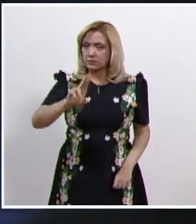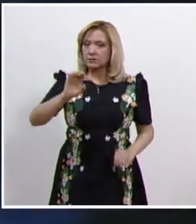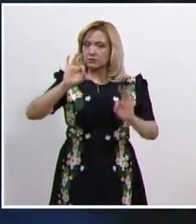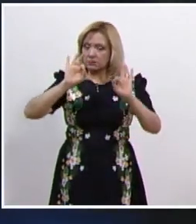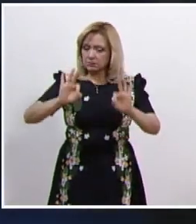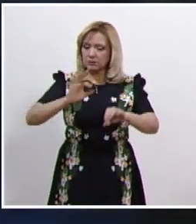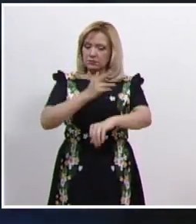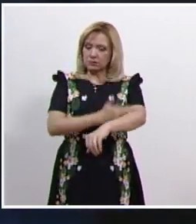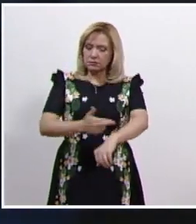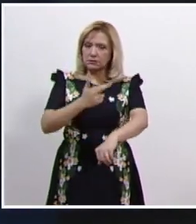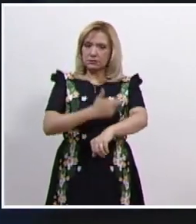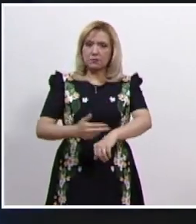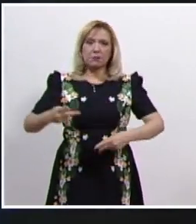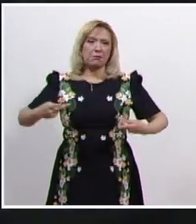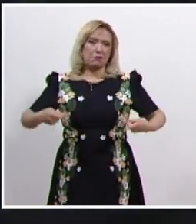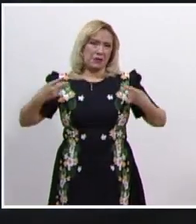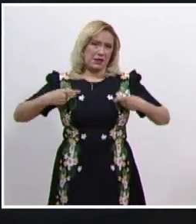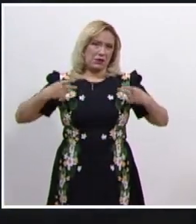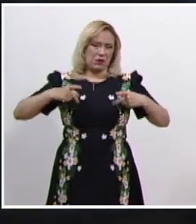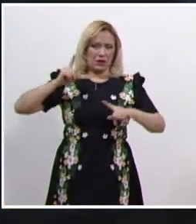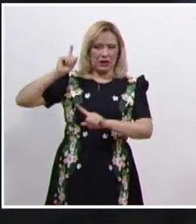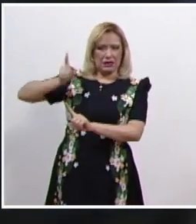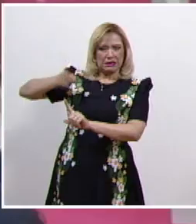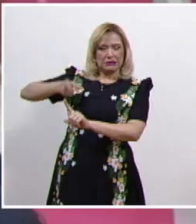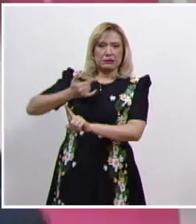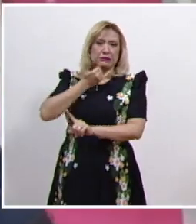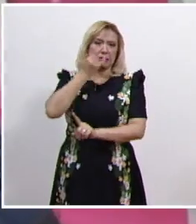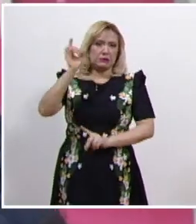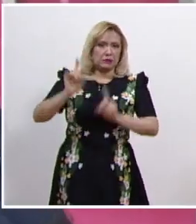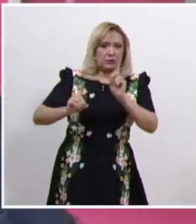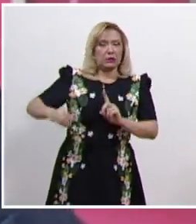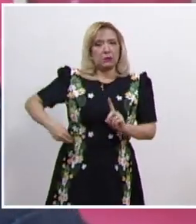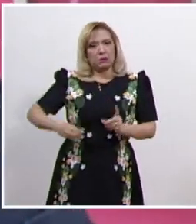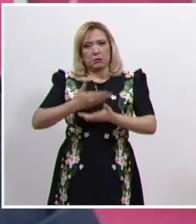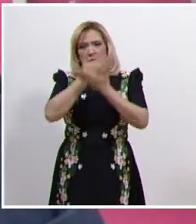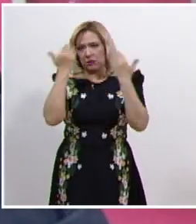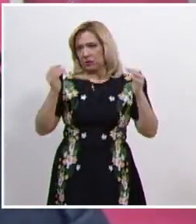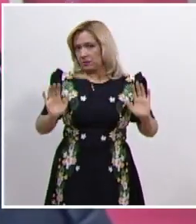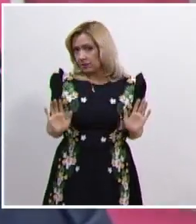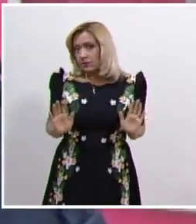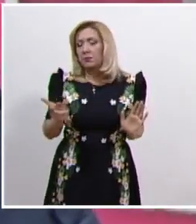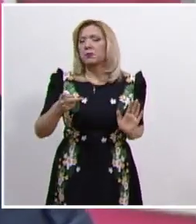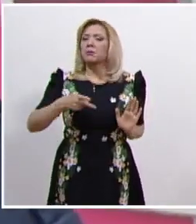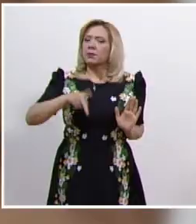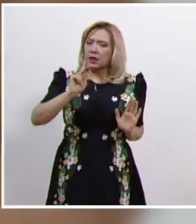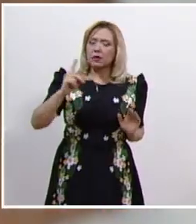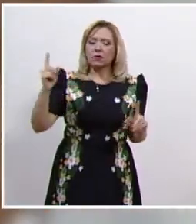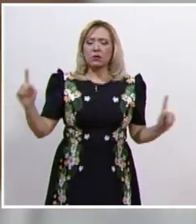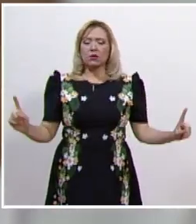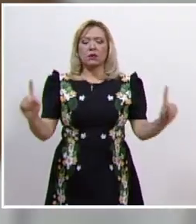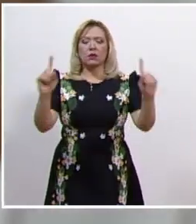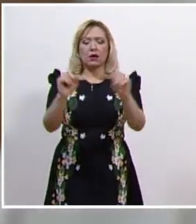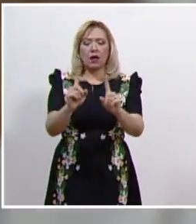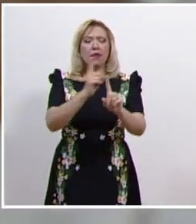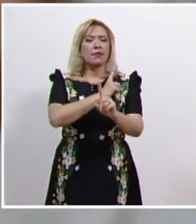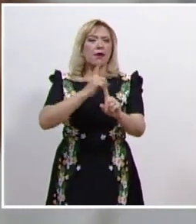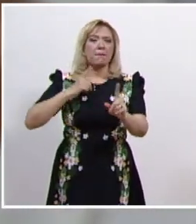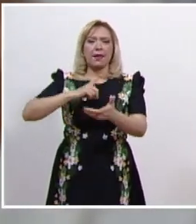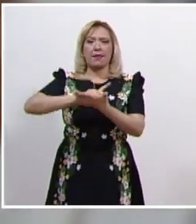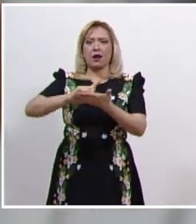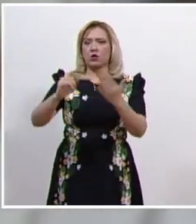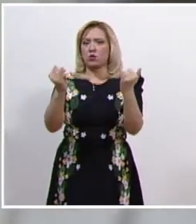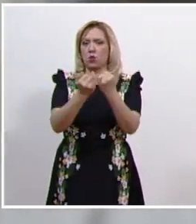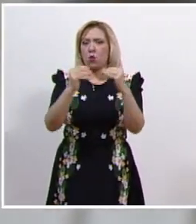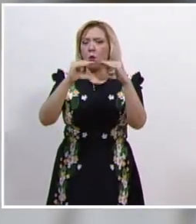protege al inculpado. Esto como consecuencia del principio de igualdad procesal, que implica que las partes deben tener los mismos derechos